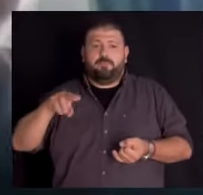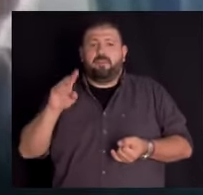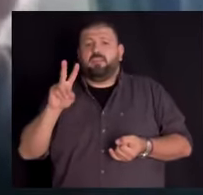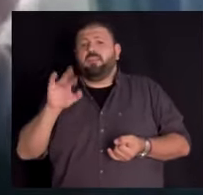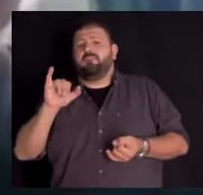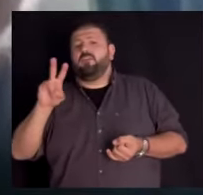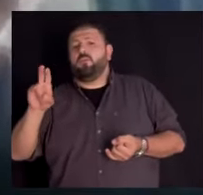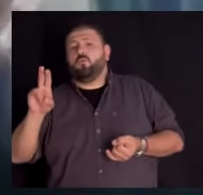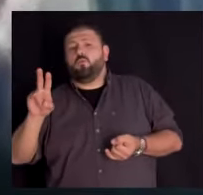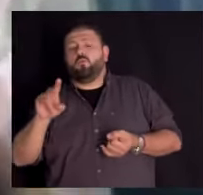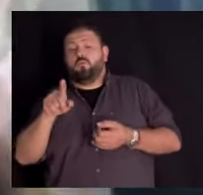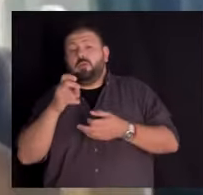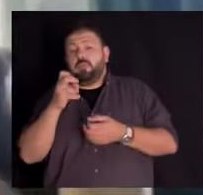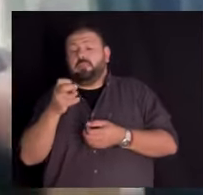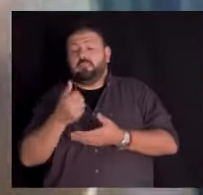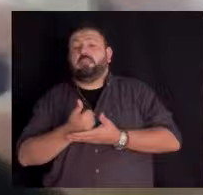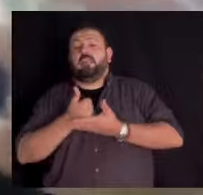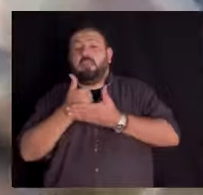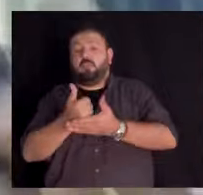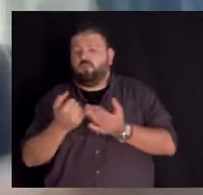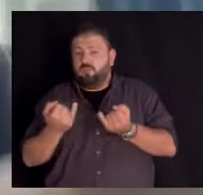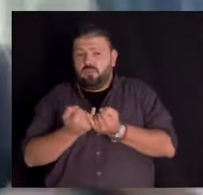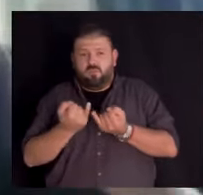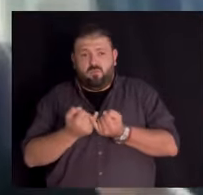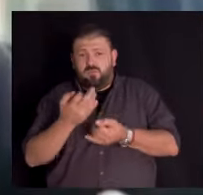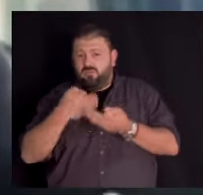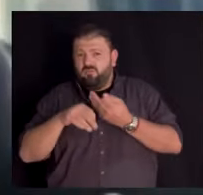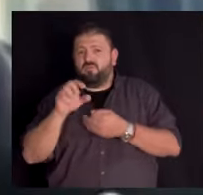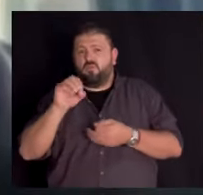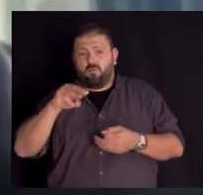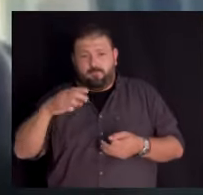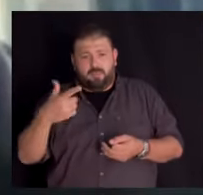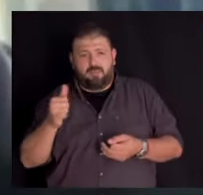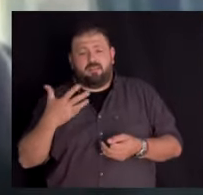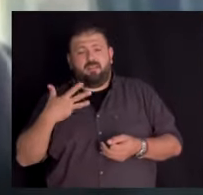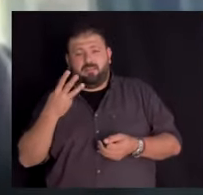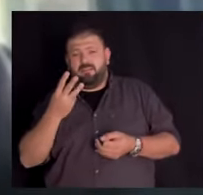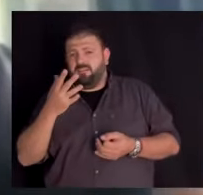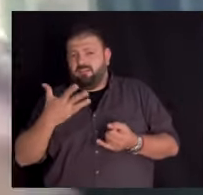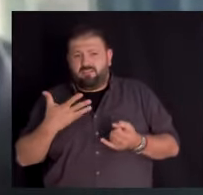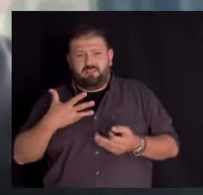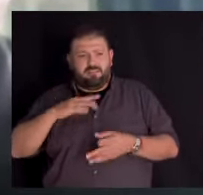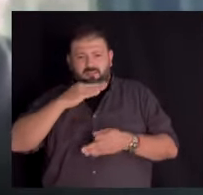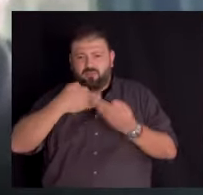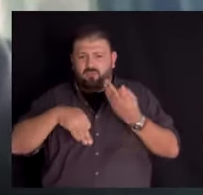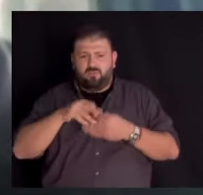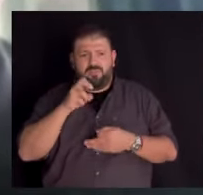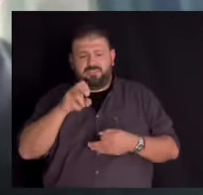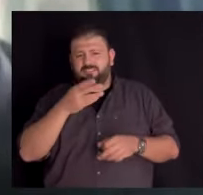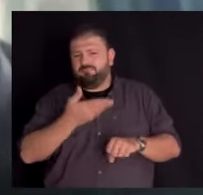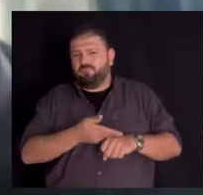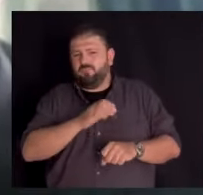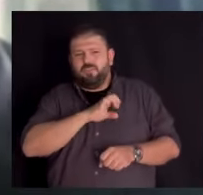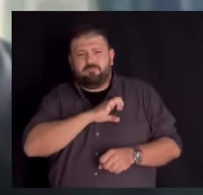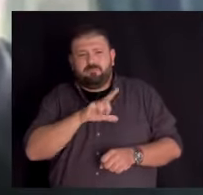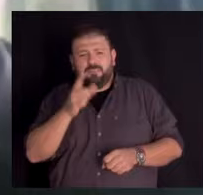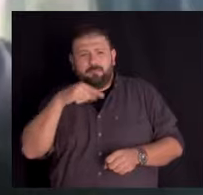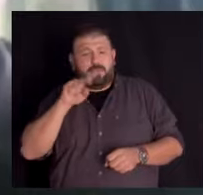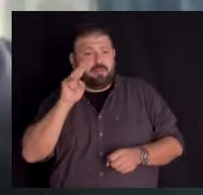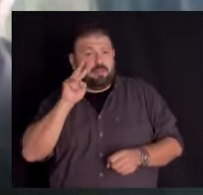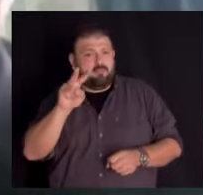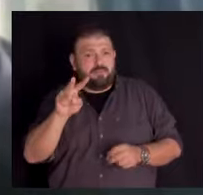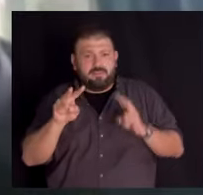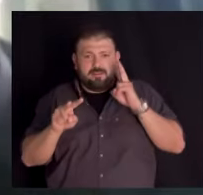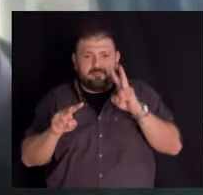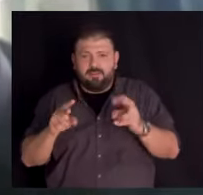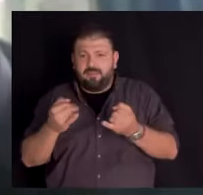el OmniView, por eso a mí me encantan los productos, porque por ejemplo el OmniView, que es el especializado en la vista,